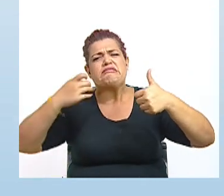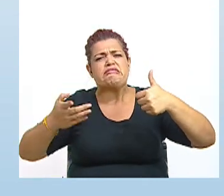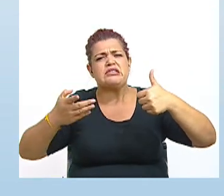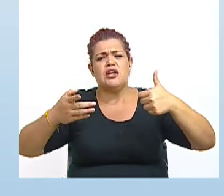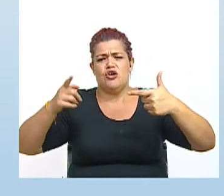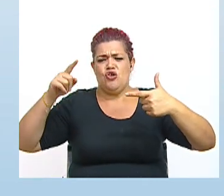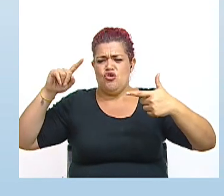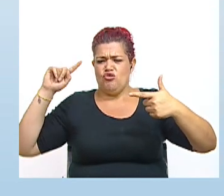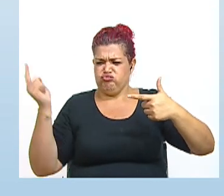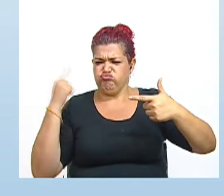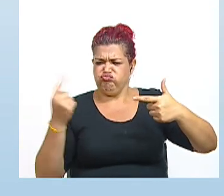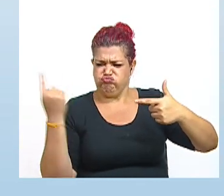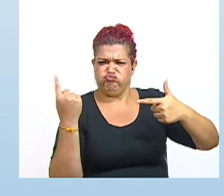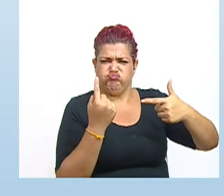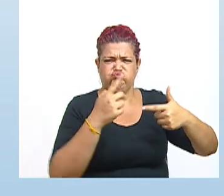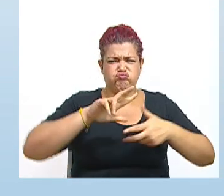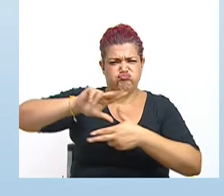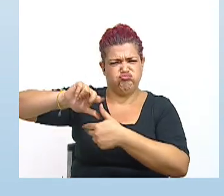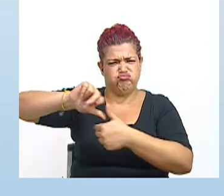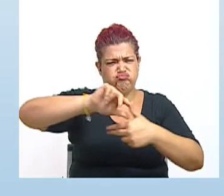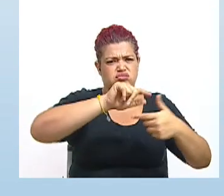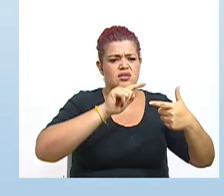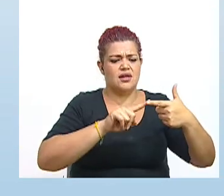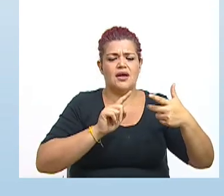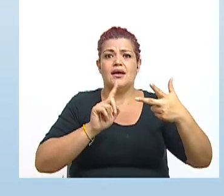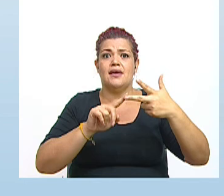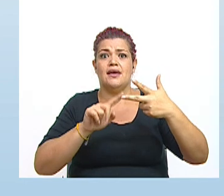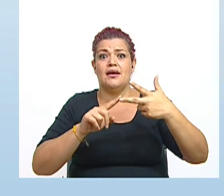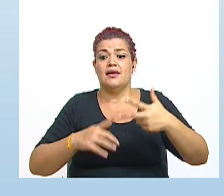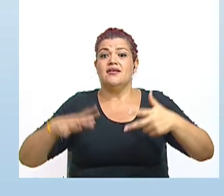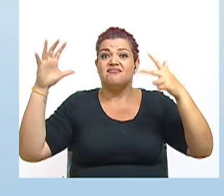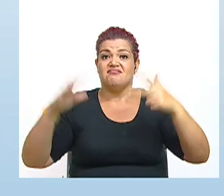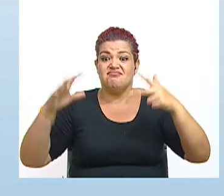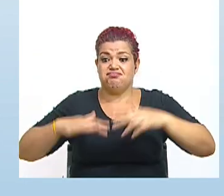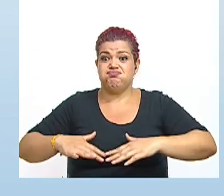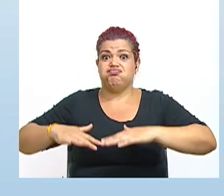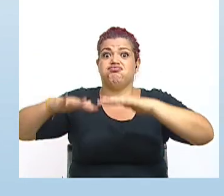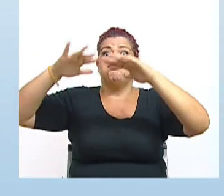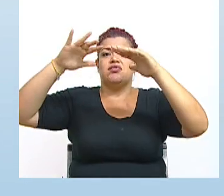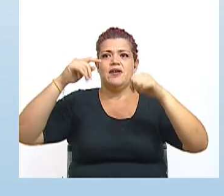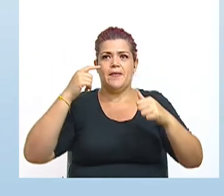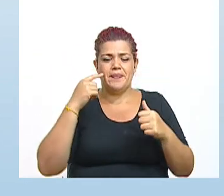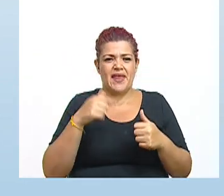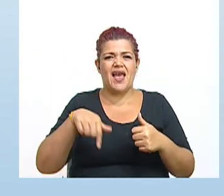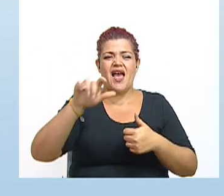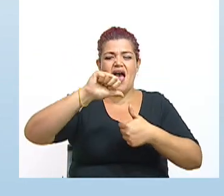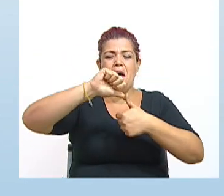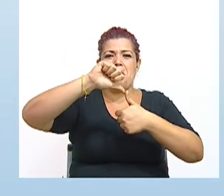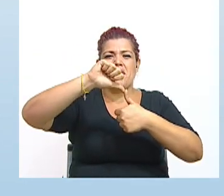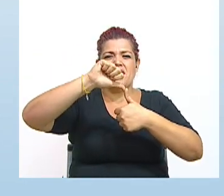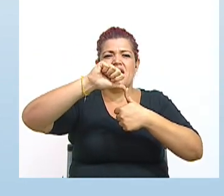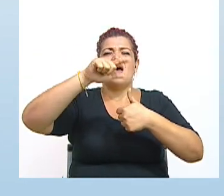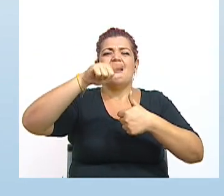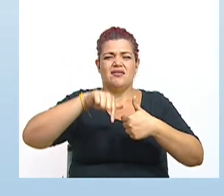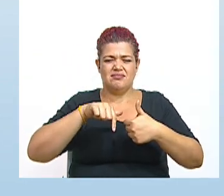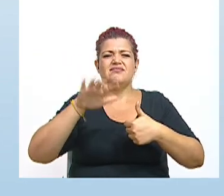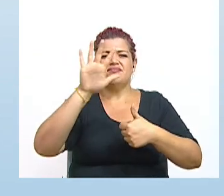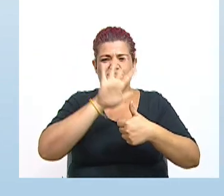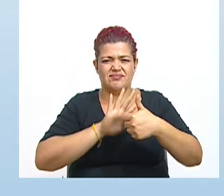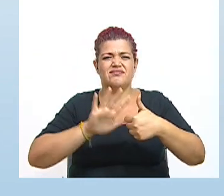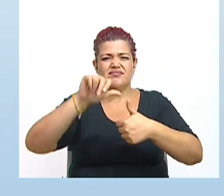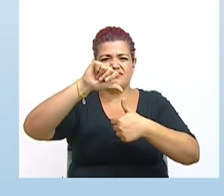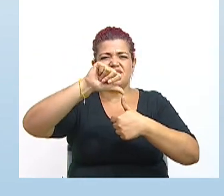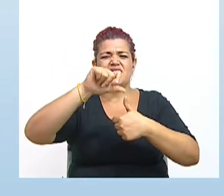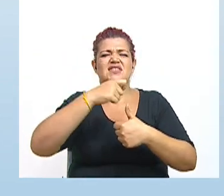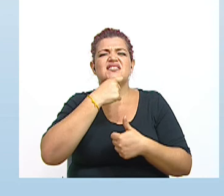y las inundaciones. En el contexto de América Central, las sequías se han vuelto muy frecuentes. Nótese en este caso